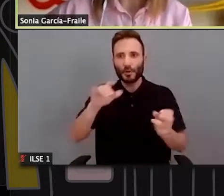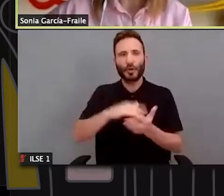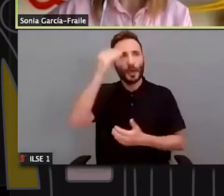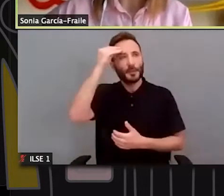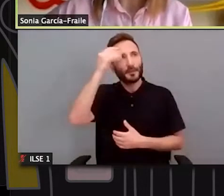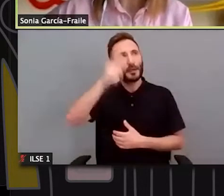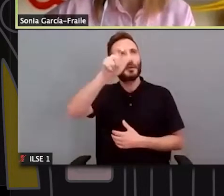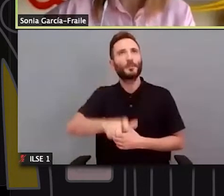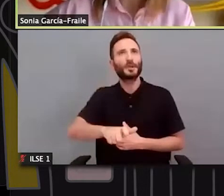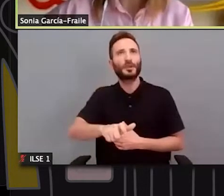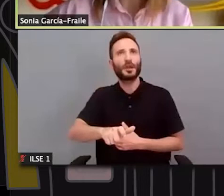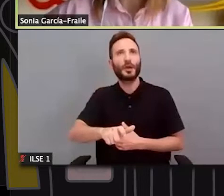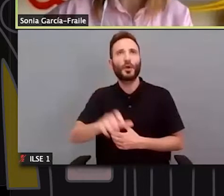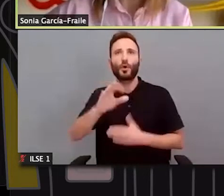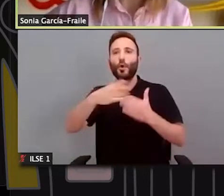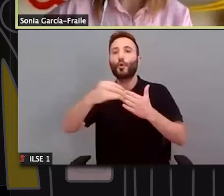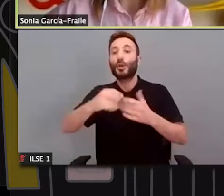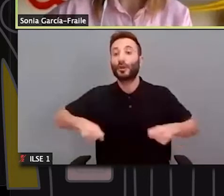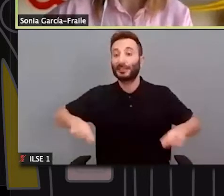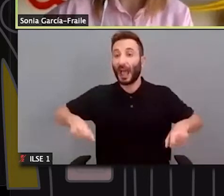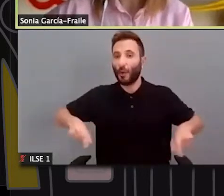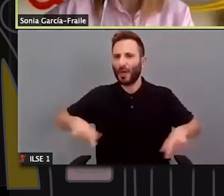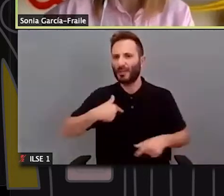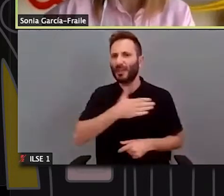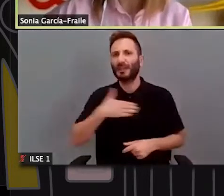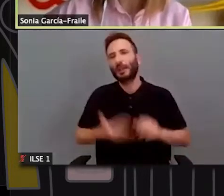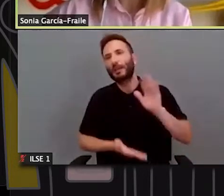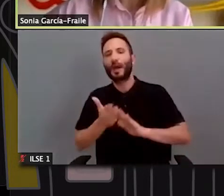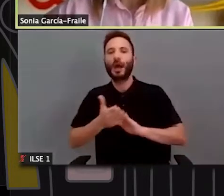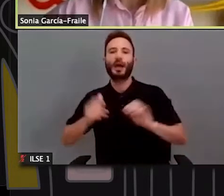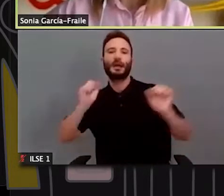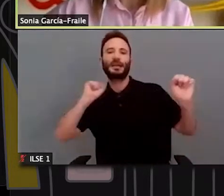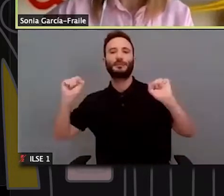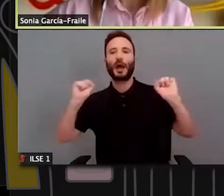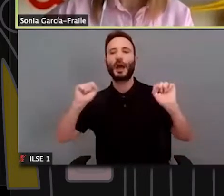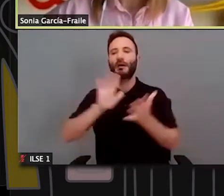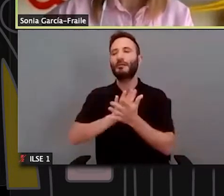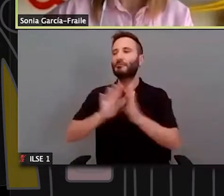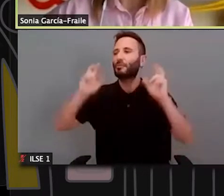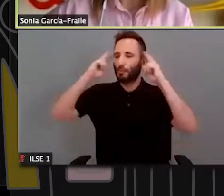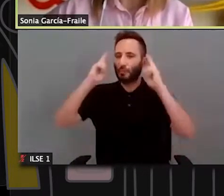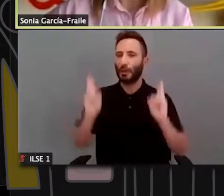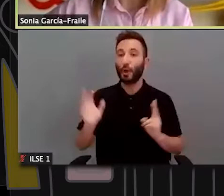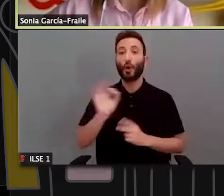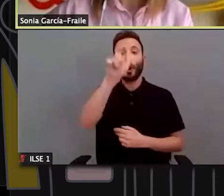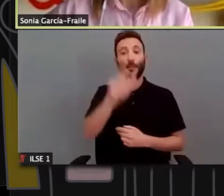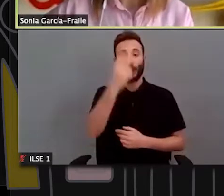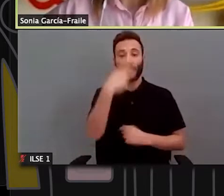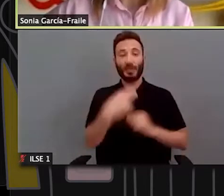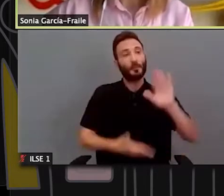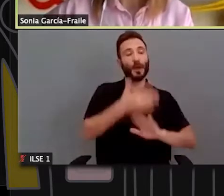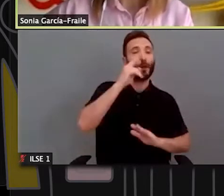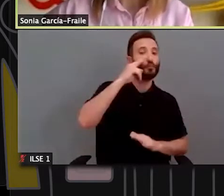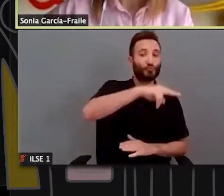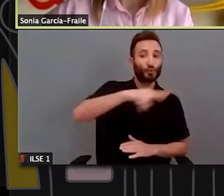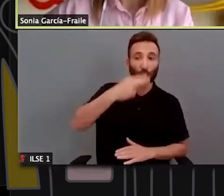persona usuaria de silla de ruedas quisiera ir a un spa o a un balneario, o que una persona ciega quisiera visitar un museo, o que una